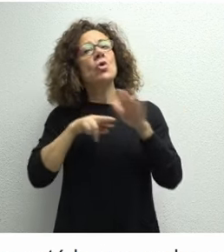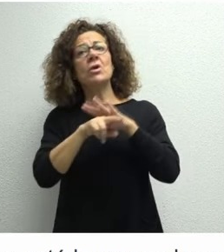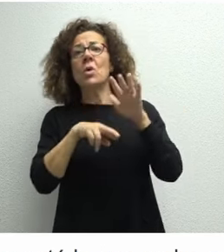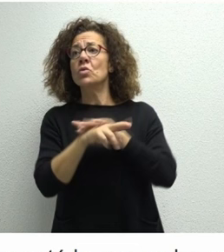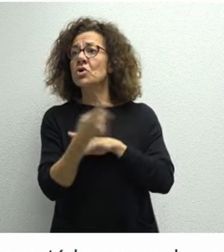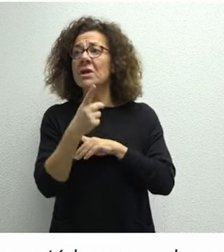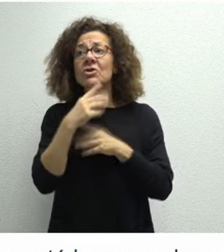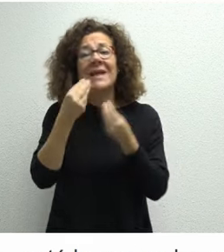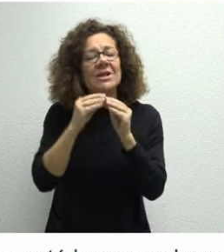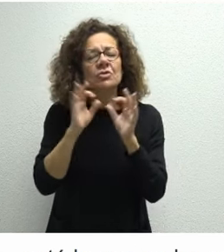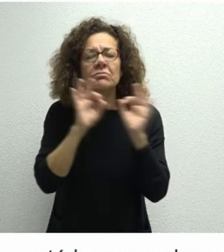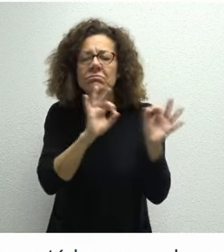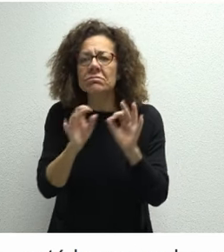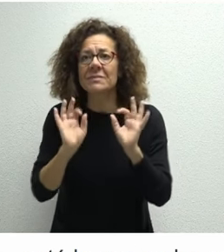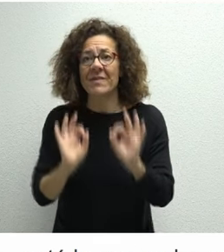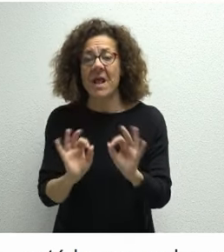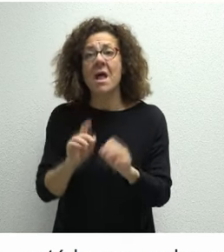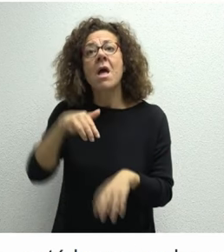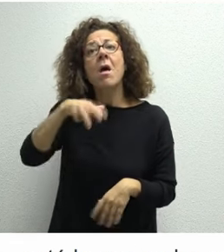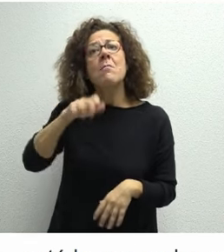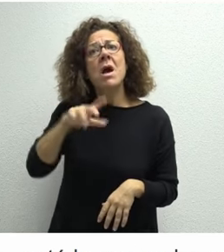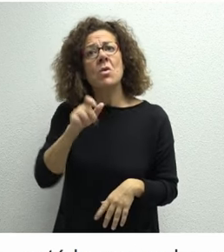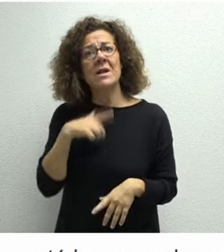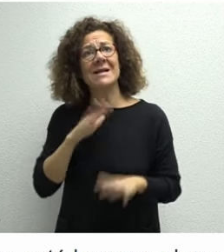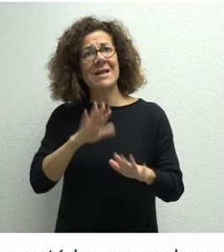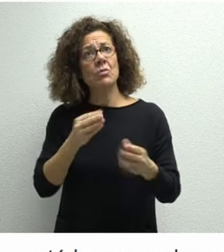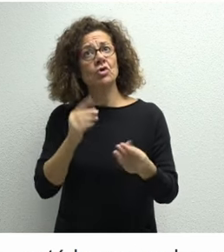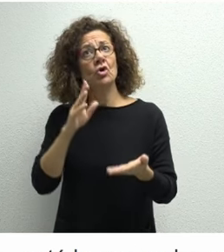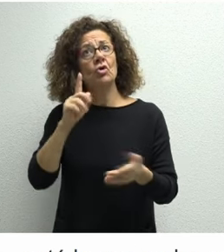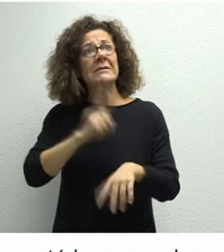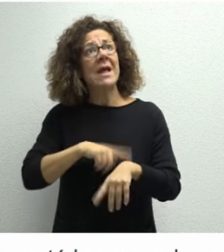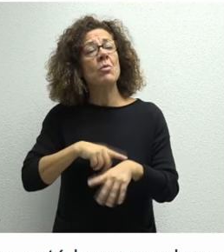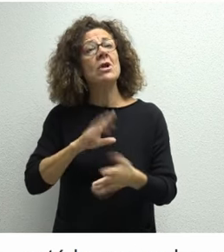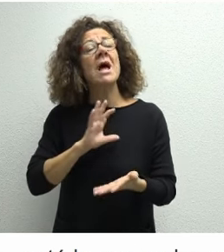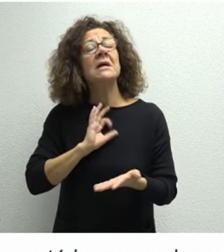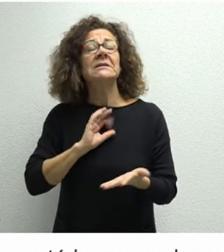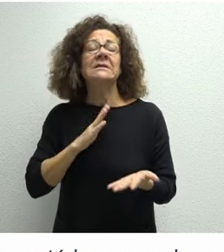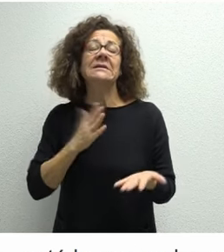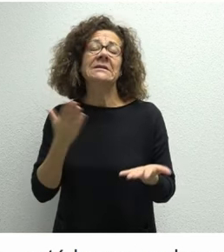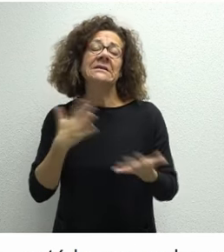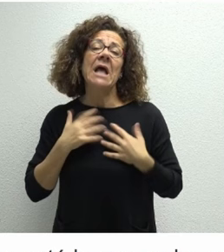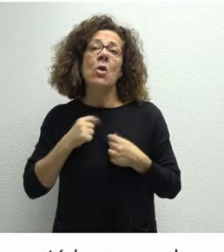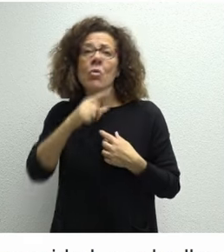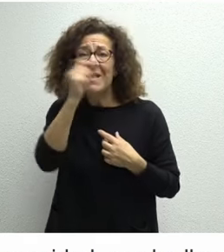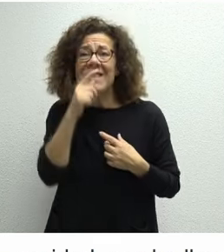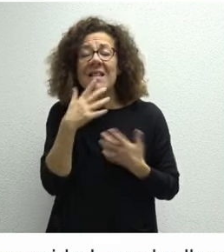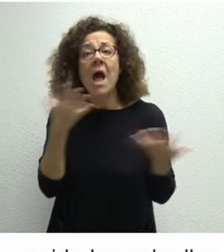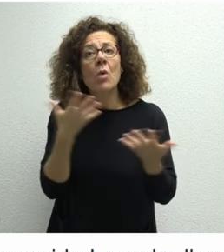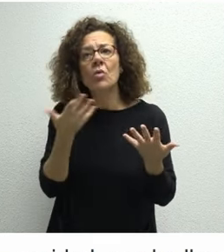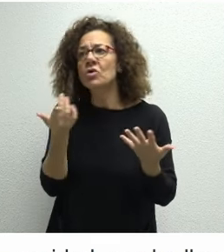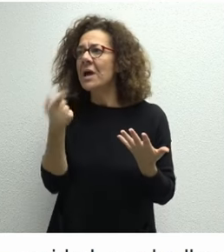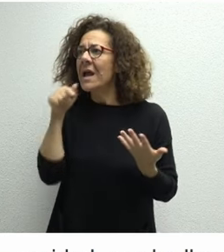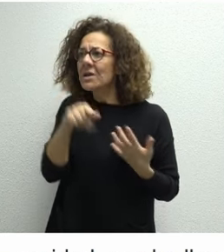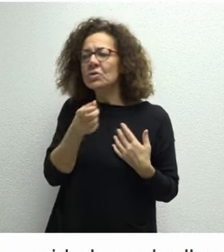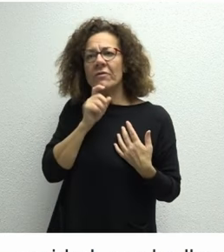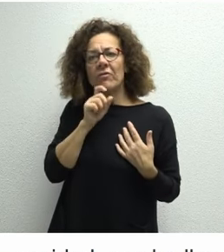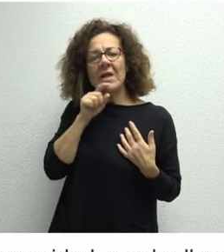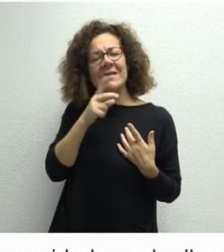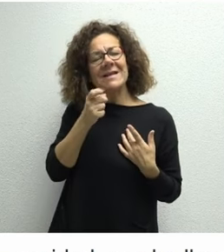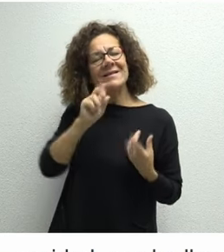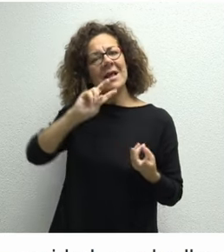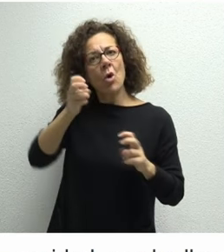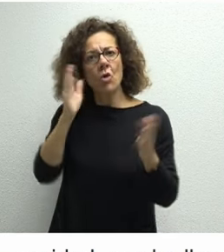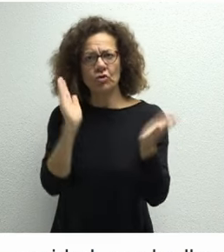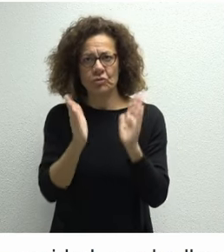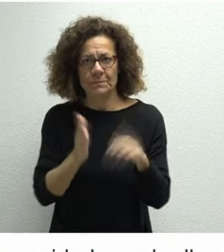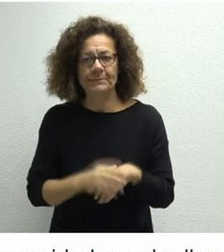están diseñados para eso Manuel por ejemplo se lleva mucho tiempo una viad Salud Mental de agudo y no es el recurso para trabajar esas dificultades que tiene en comunidad